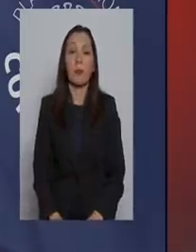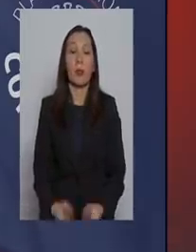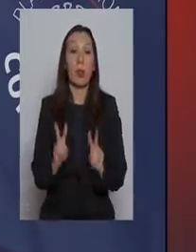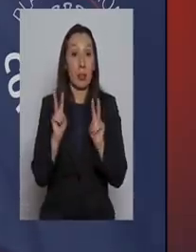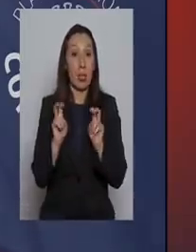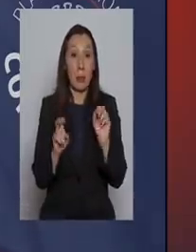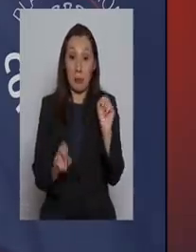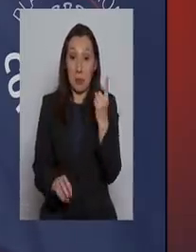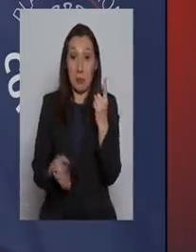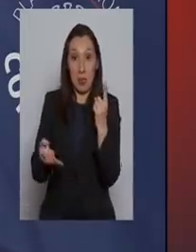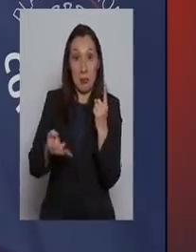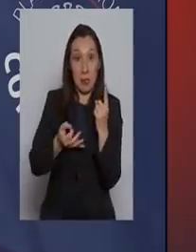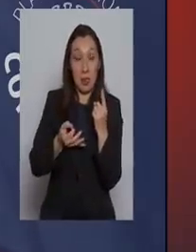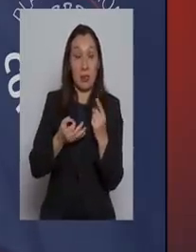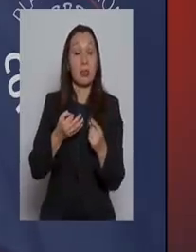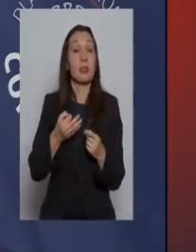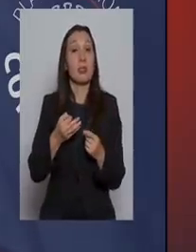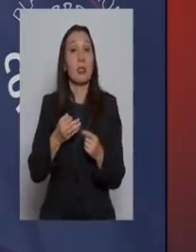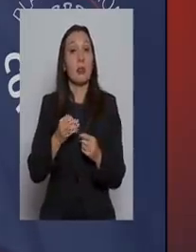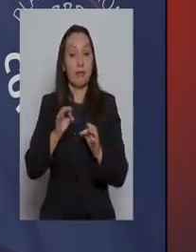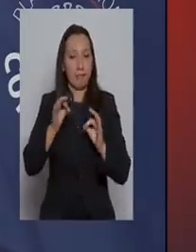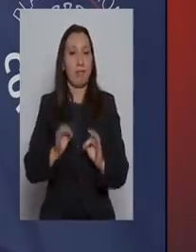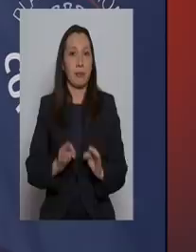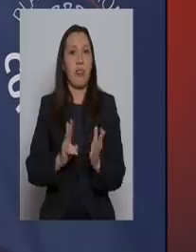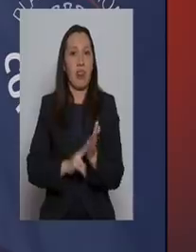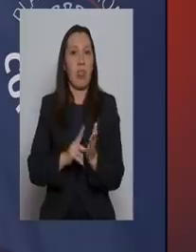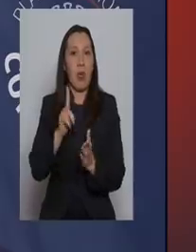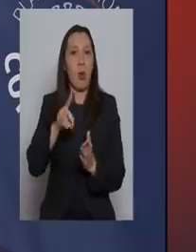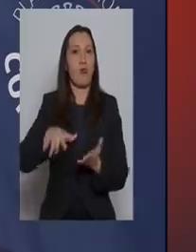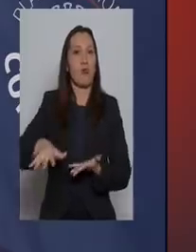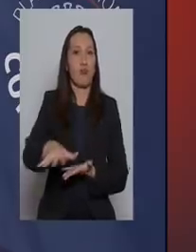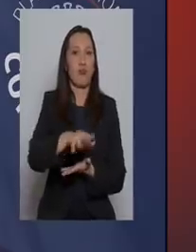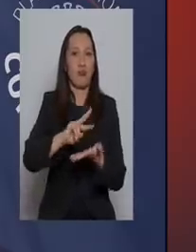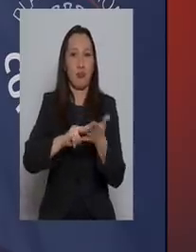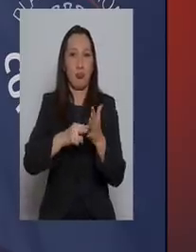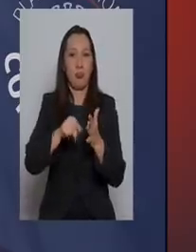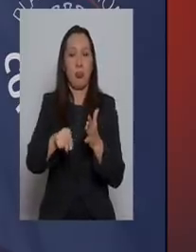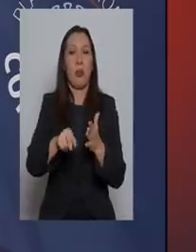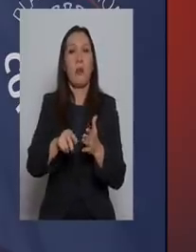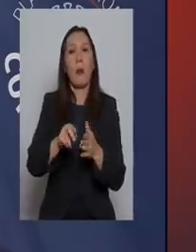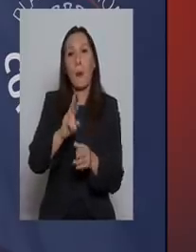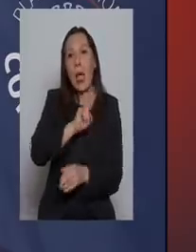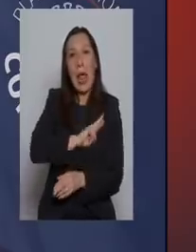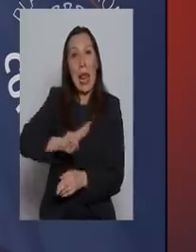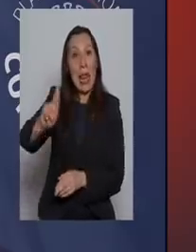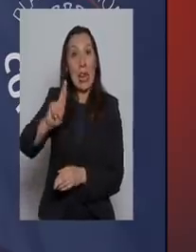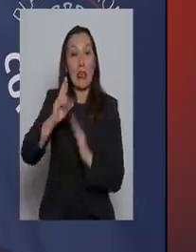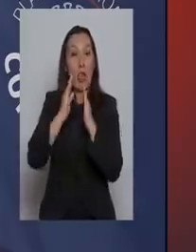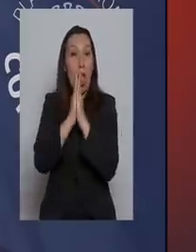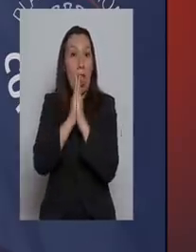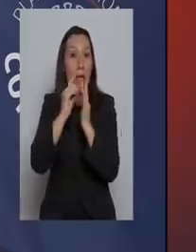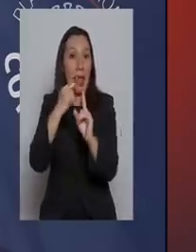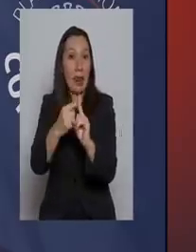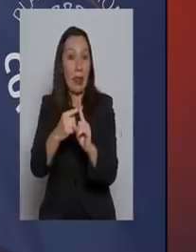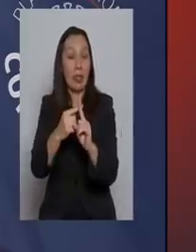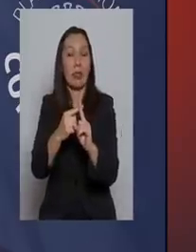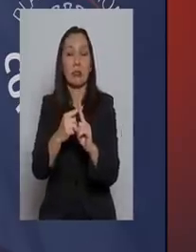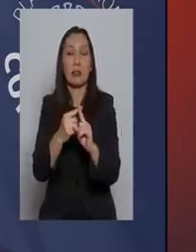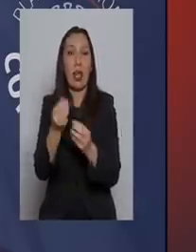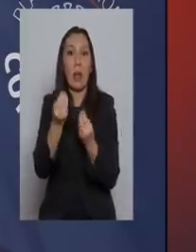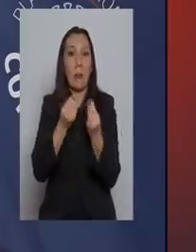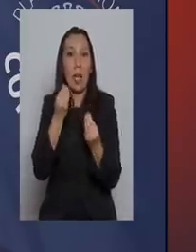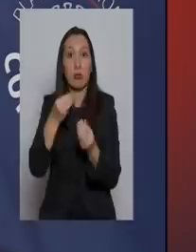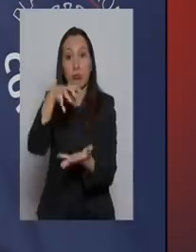Respecto a lo primero, efectivamente tuvimos una situación en relación a un rito religioso en la